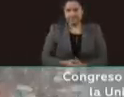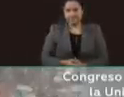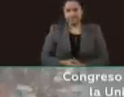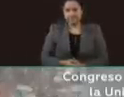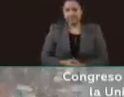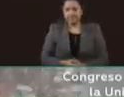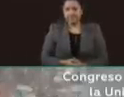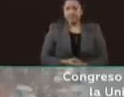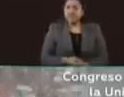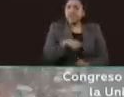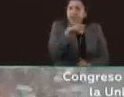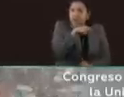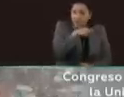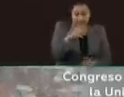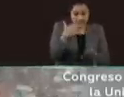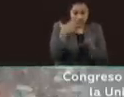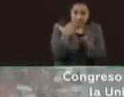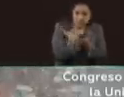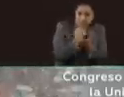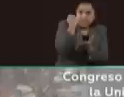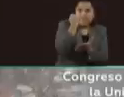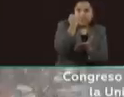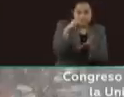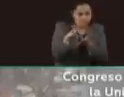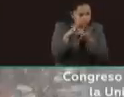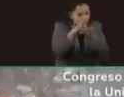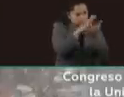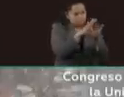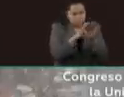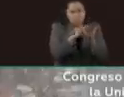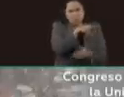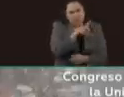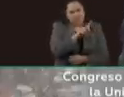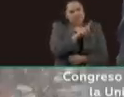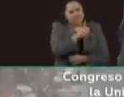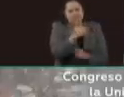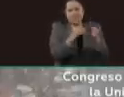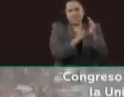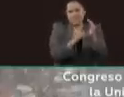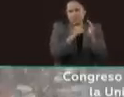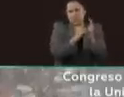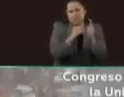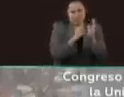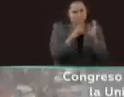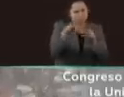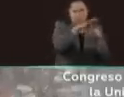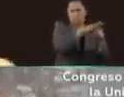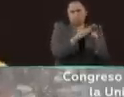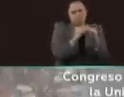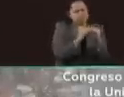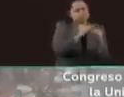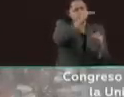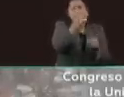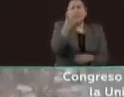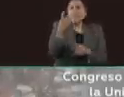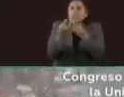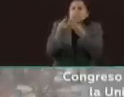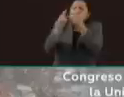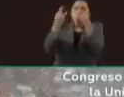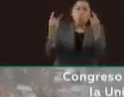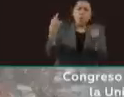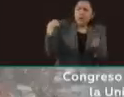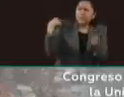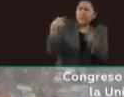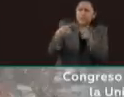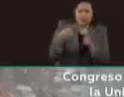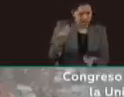Un triunfo contundente con 36 millones de votos. Un triunfo histórico. Nunca Nadie en